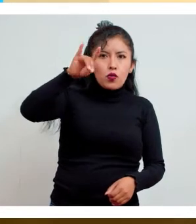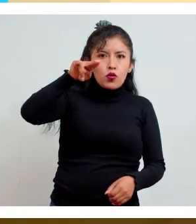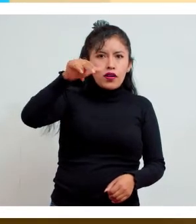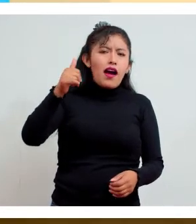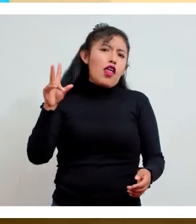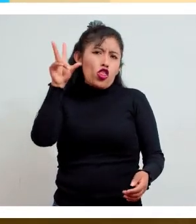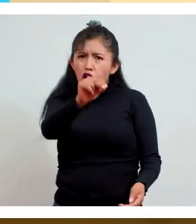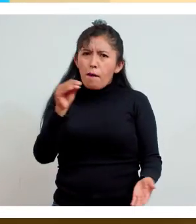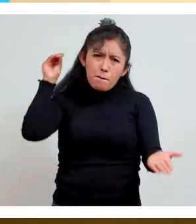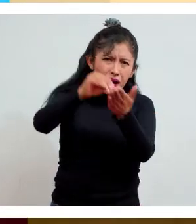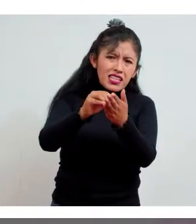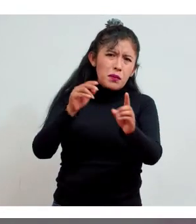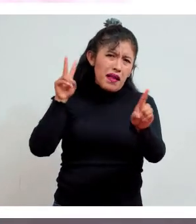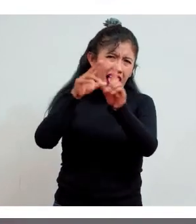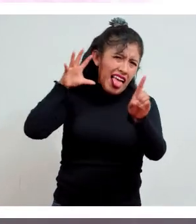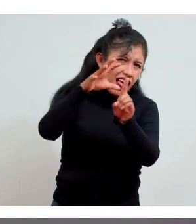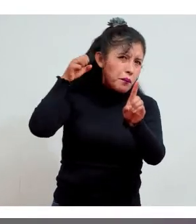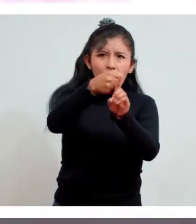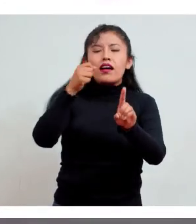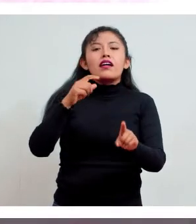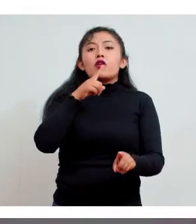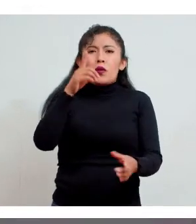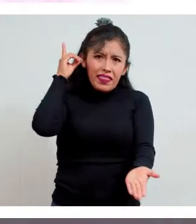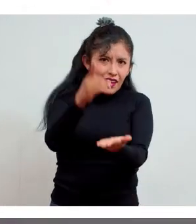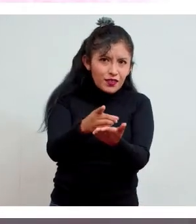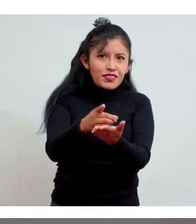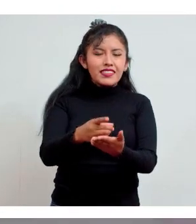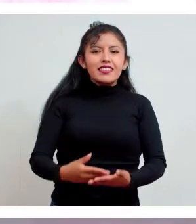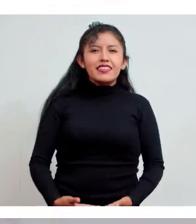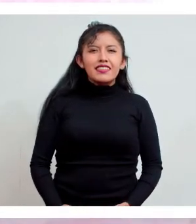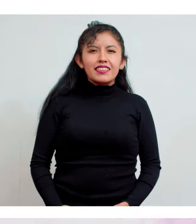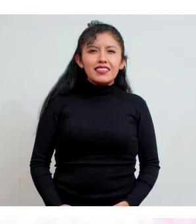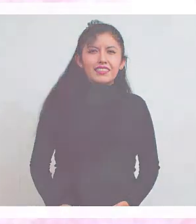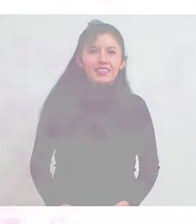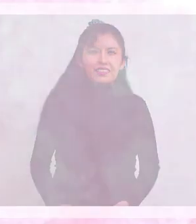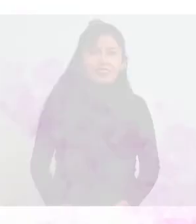Makakuy, Ñak'arichinkanampaj, Kanwankashayku, Huillacamuy.